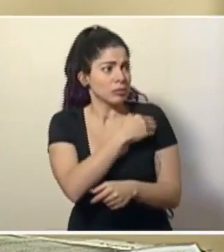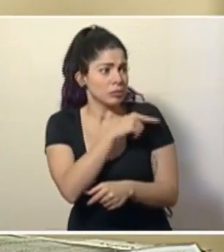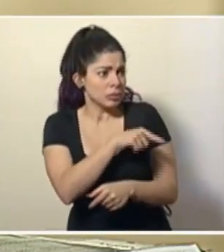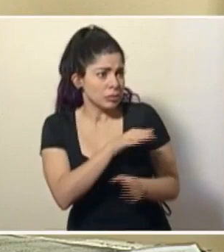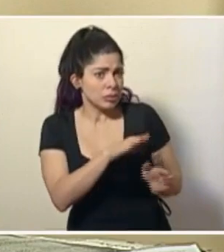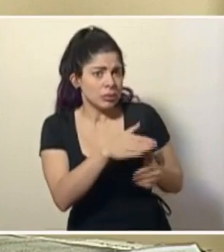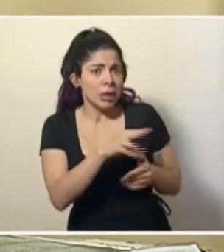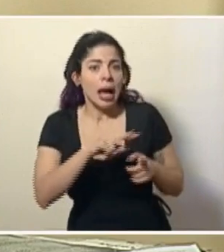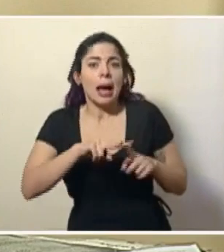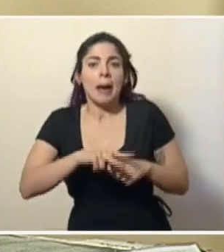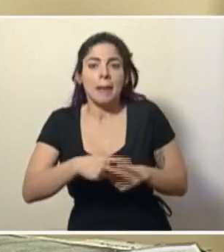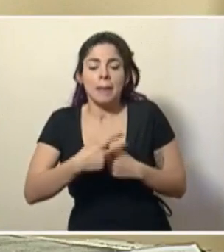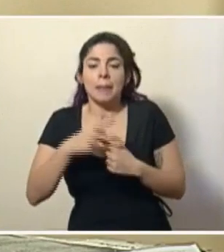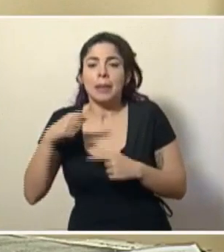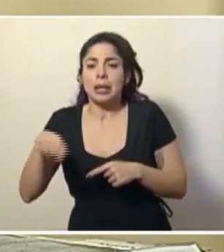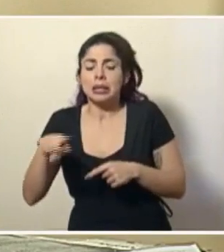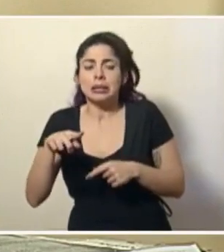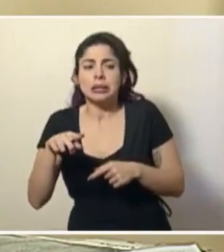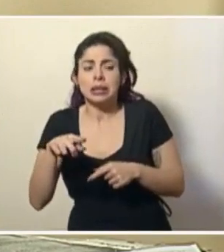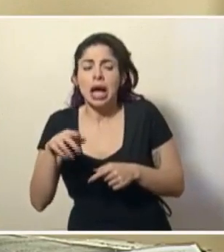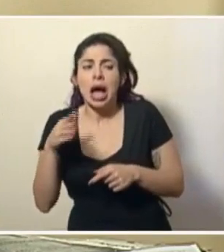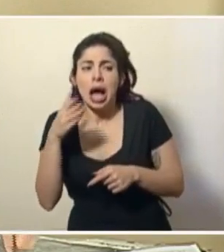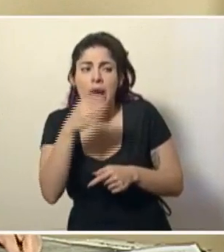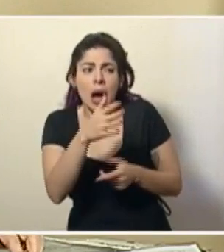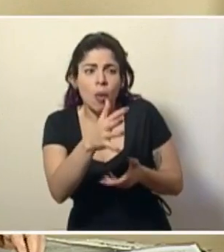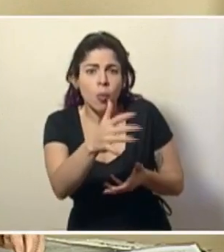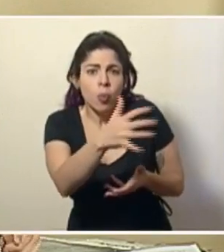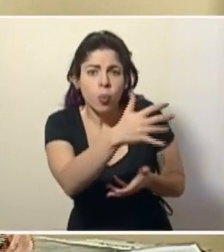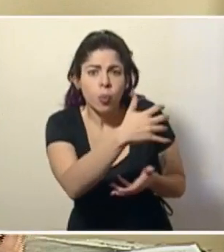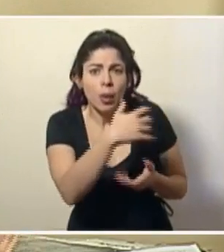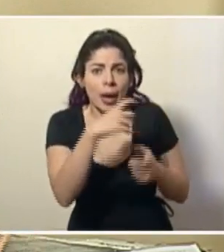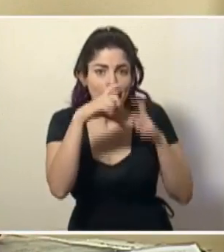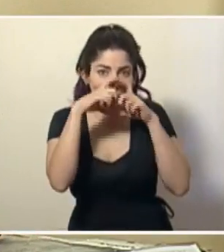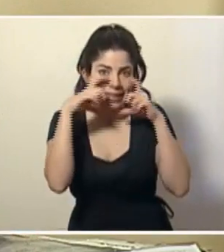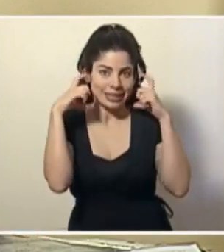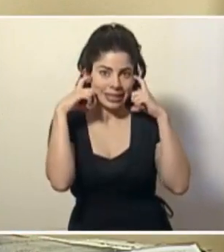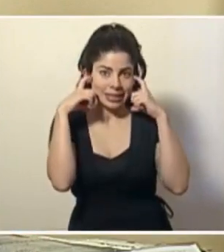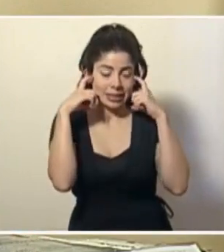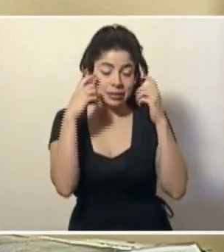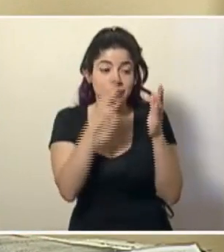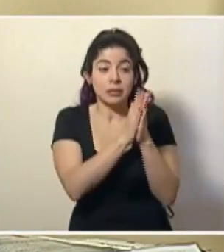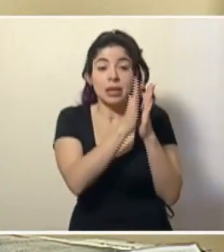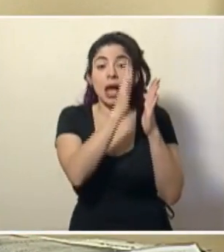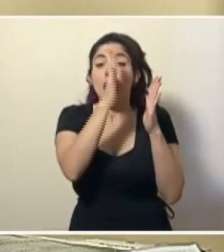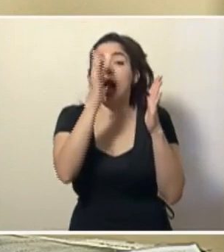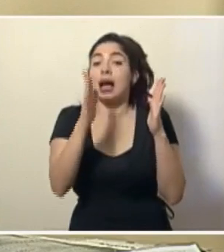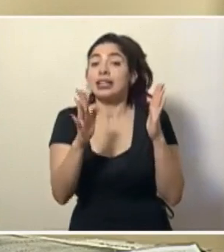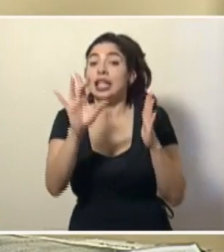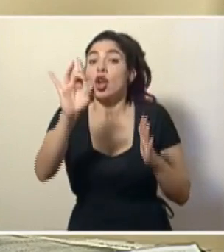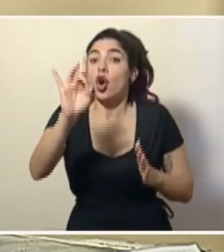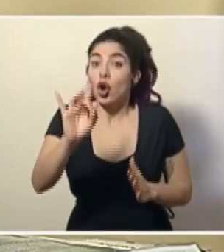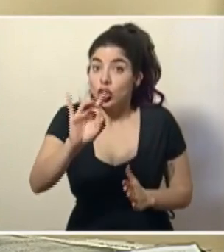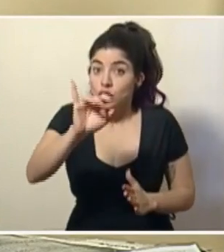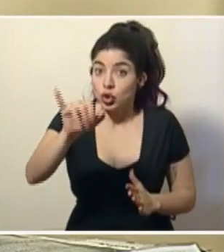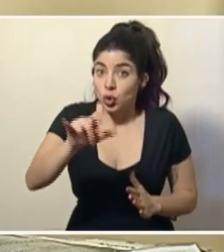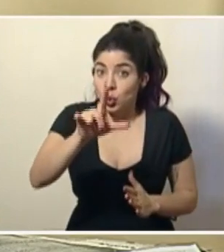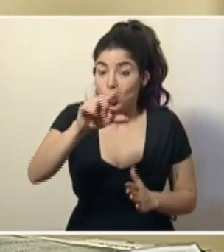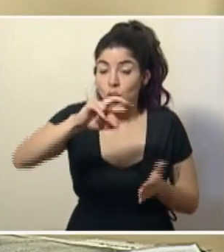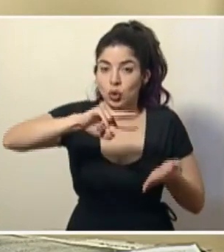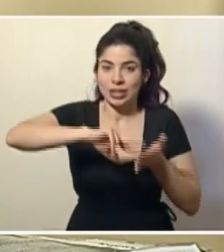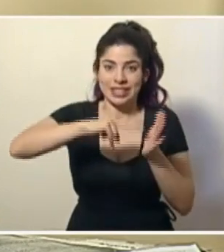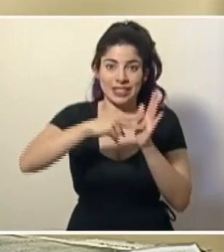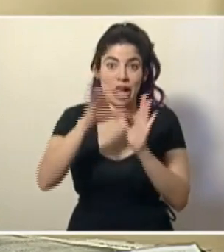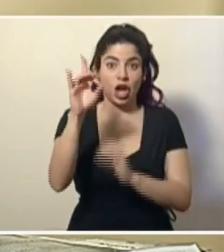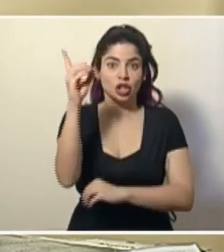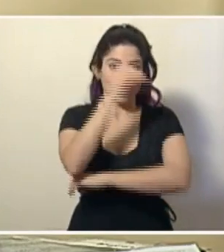y empieza la maquinaria a recolectar esas mascarillas. Y no es hasta el 8 de julio, estamos hablando